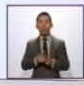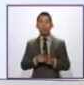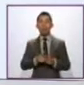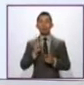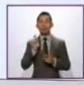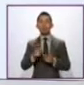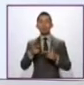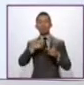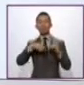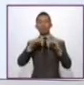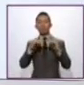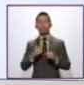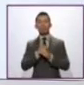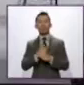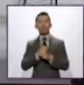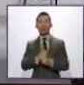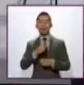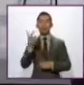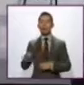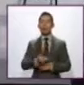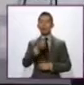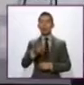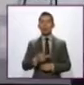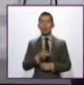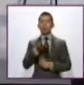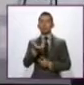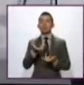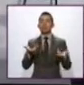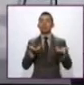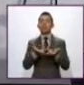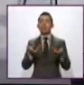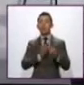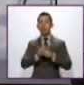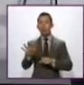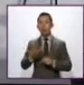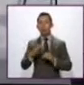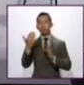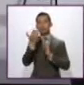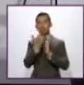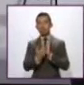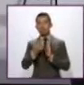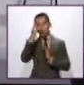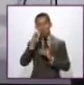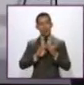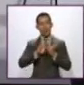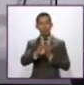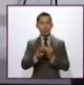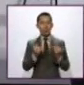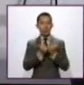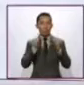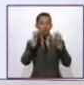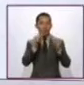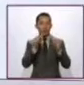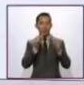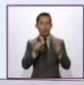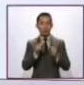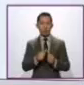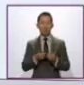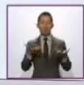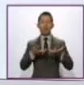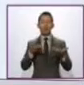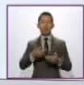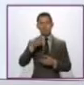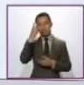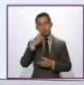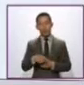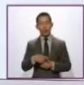de vulnerabilidad. La pregunta, ¿cuáles son las medidas de carácter preventivo y de atención que llevará a cabo